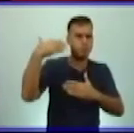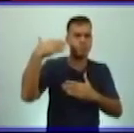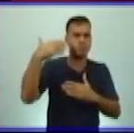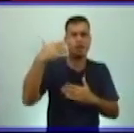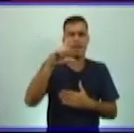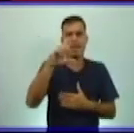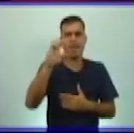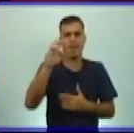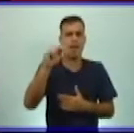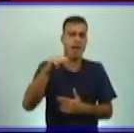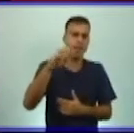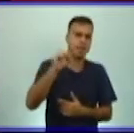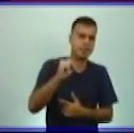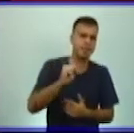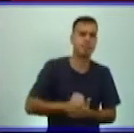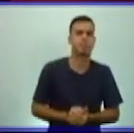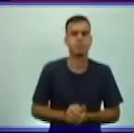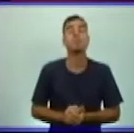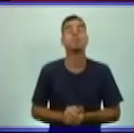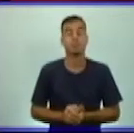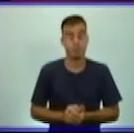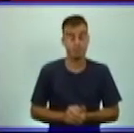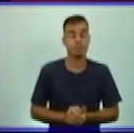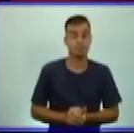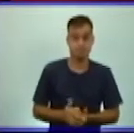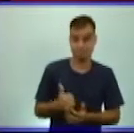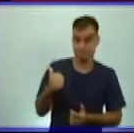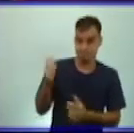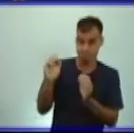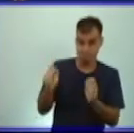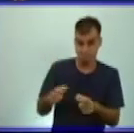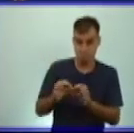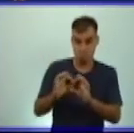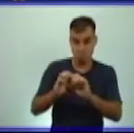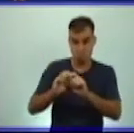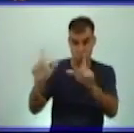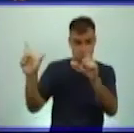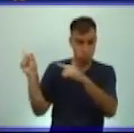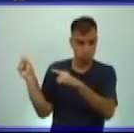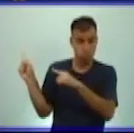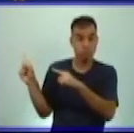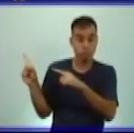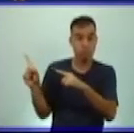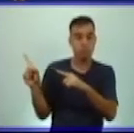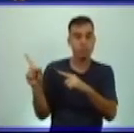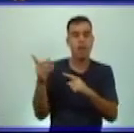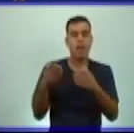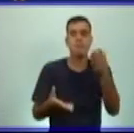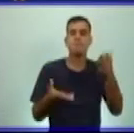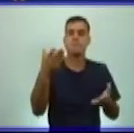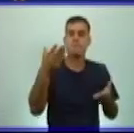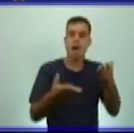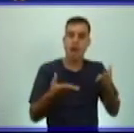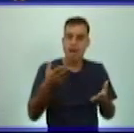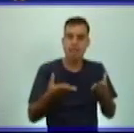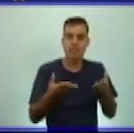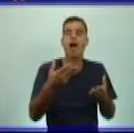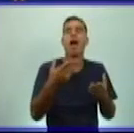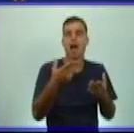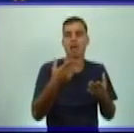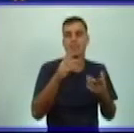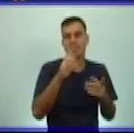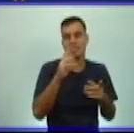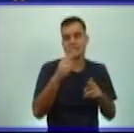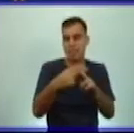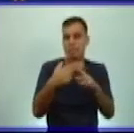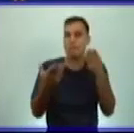este caso, este conjunto que aparece en la diapositiva lo nombramos balanza de Lenz. Es bien interesante